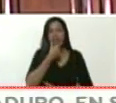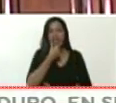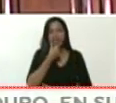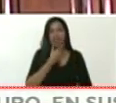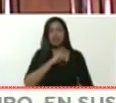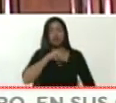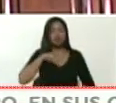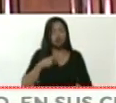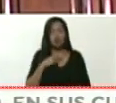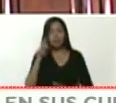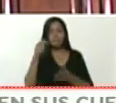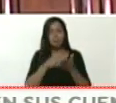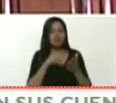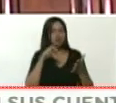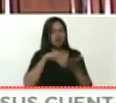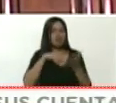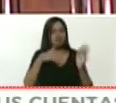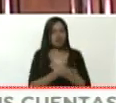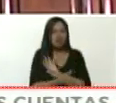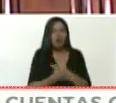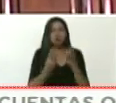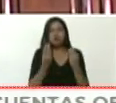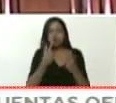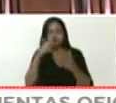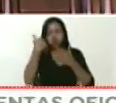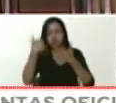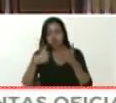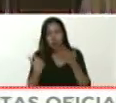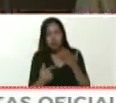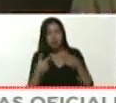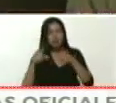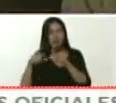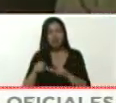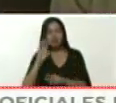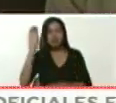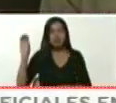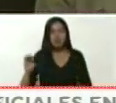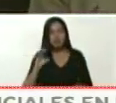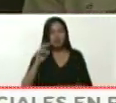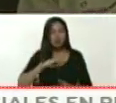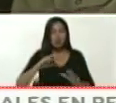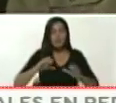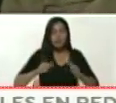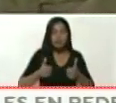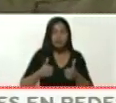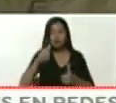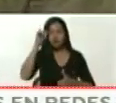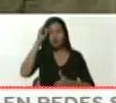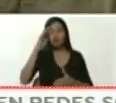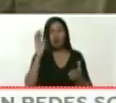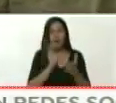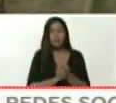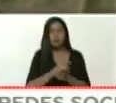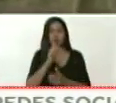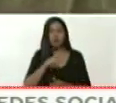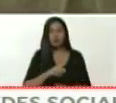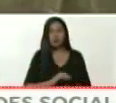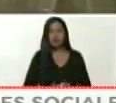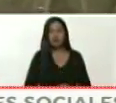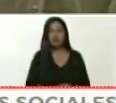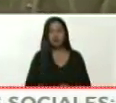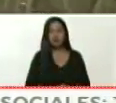tiene mil significados. Los CLAP nacieron en Yaracuy, junto a nuestro querido compañero y hermano, este líder